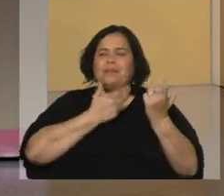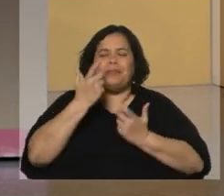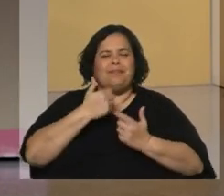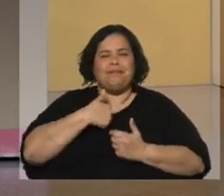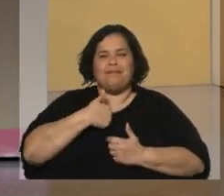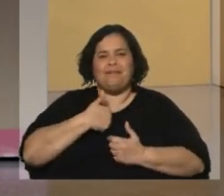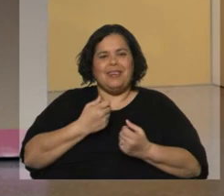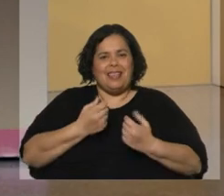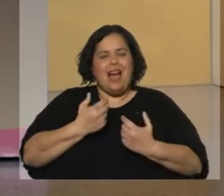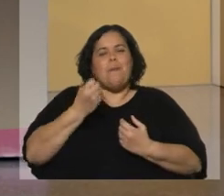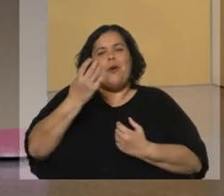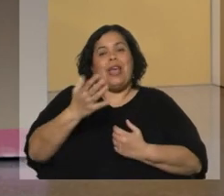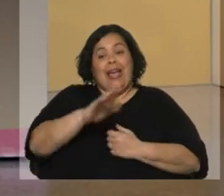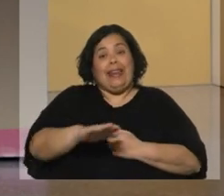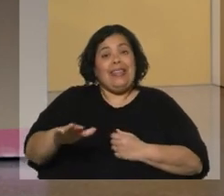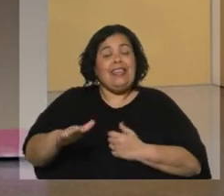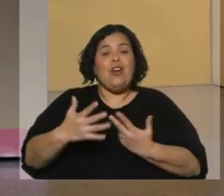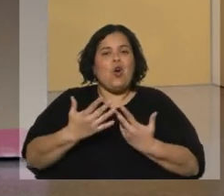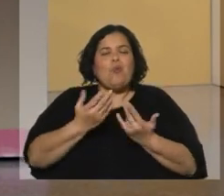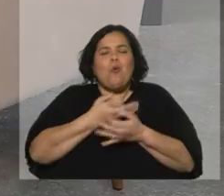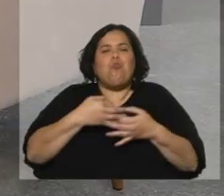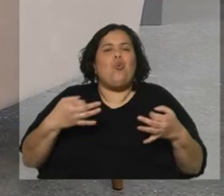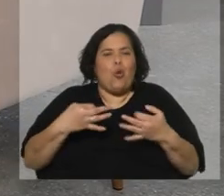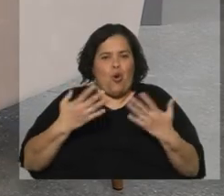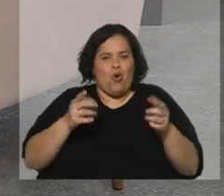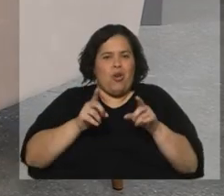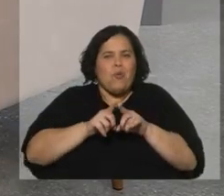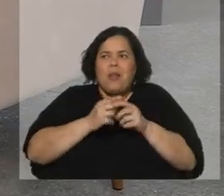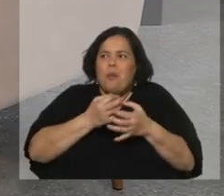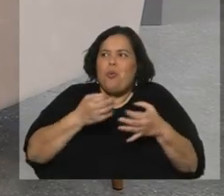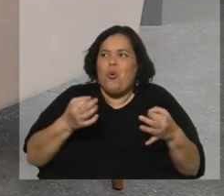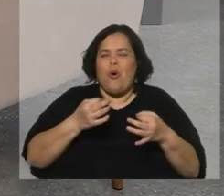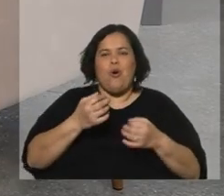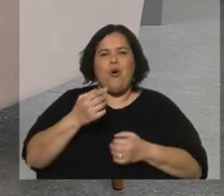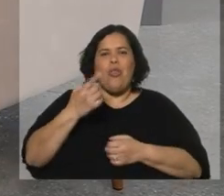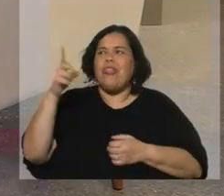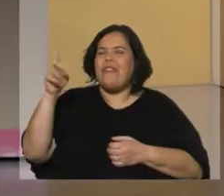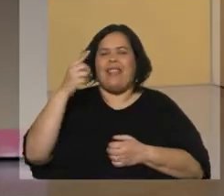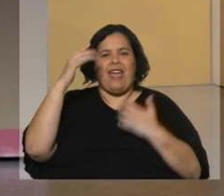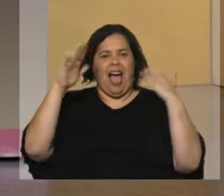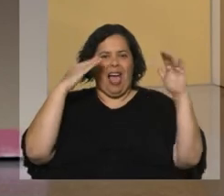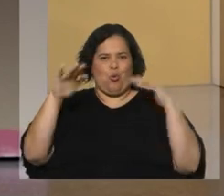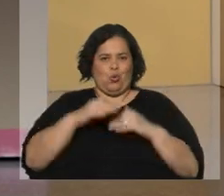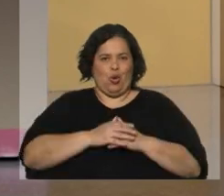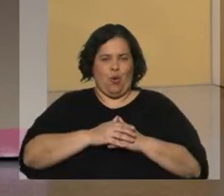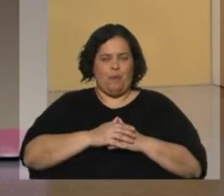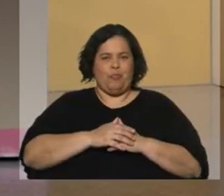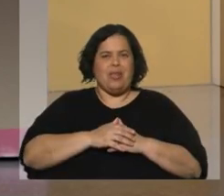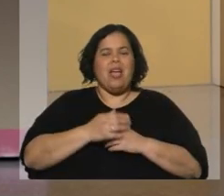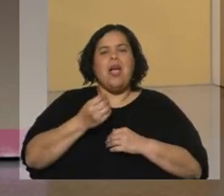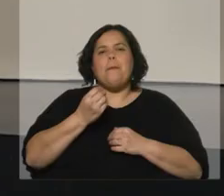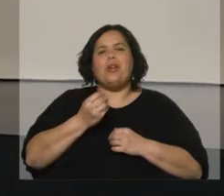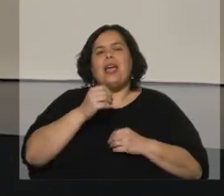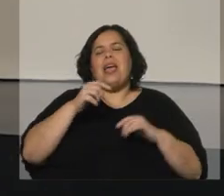mucho porque el niño tiene esa pureza que no tiene el adulto claro y no tiene servicio el humor cuanto menos lo intente límite